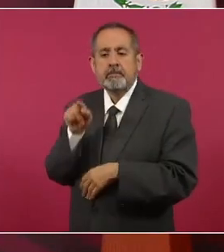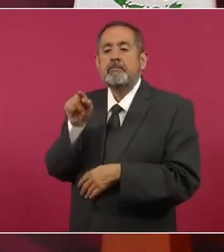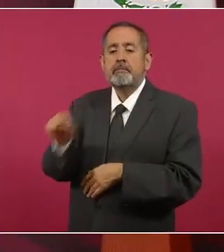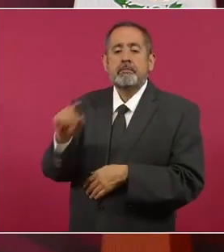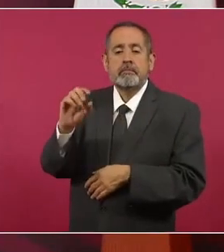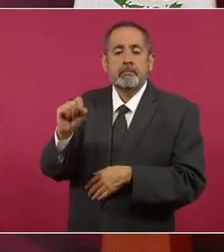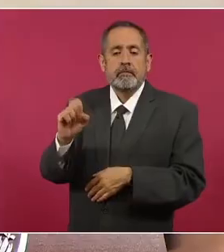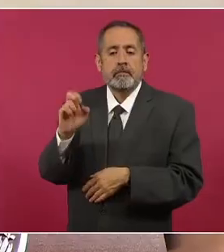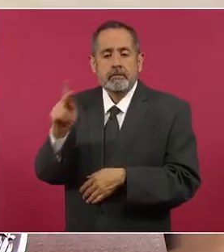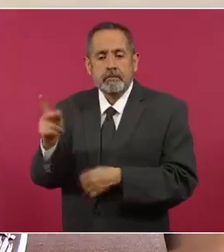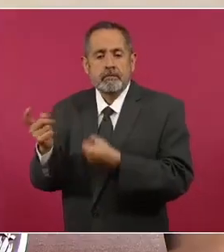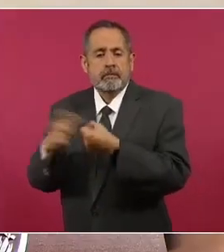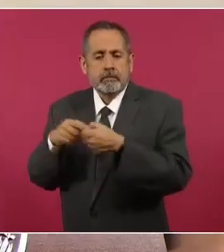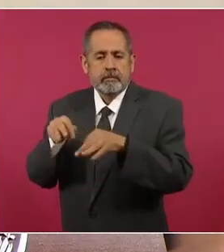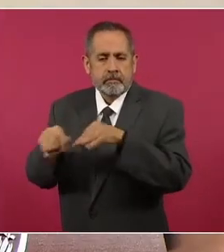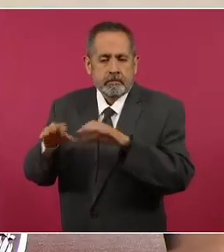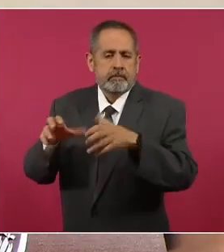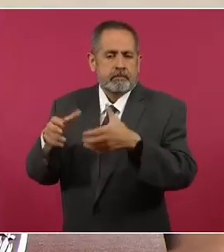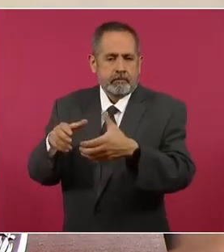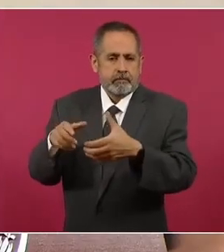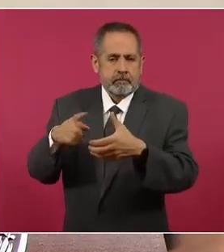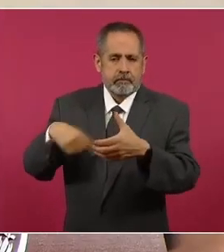inscrito de los